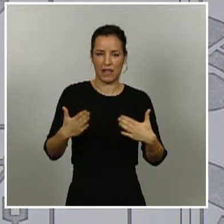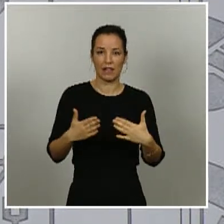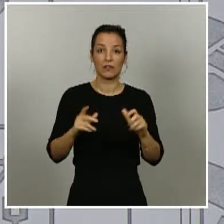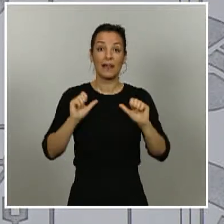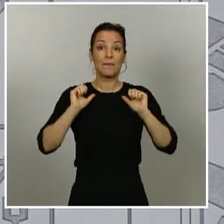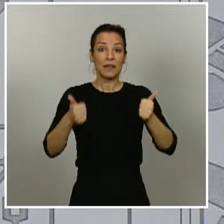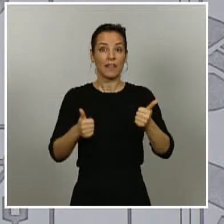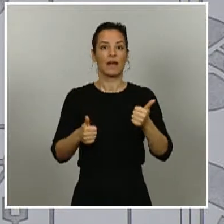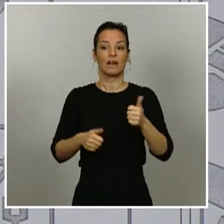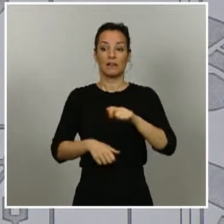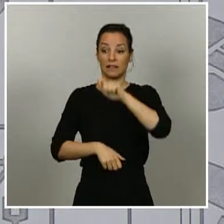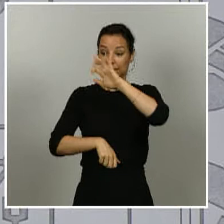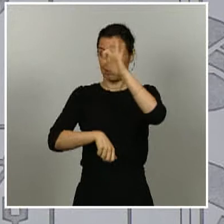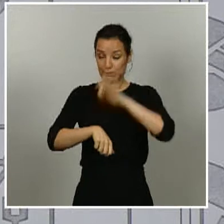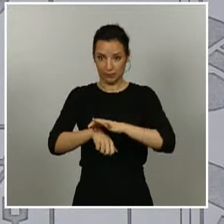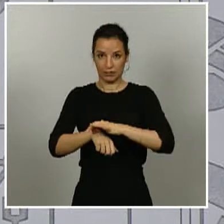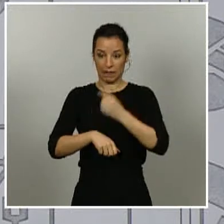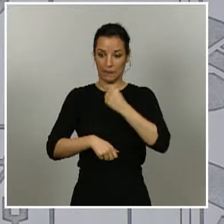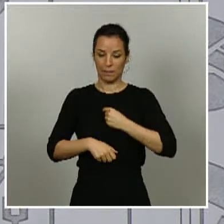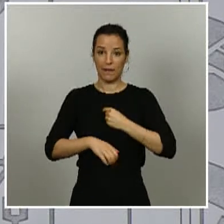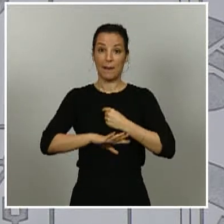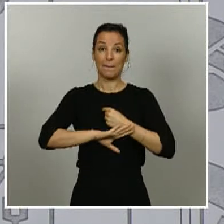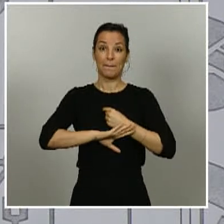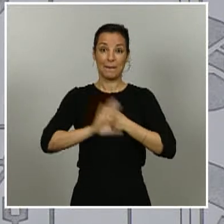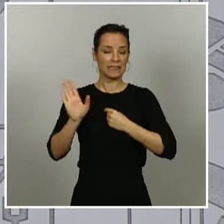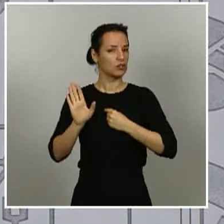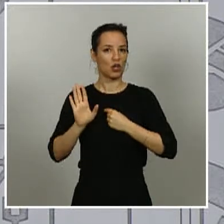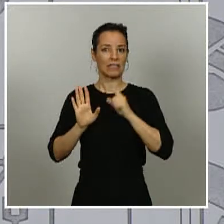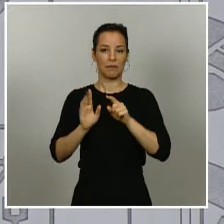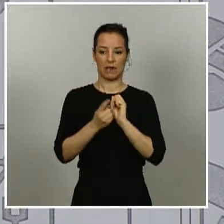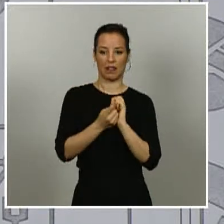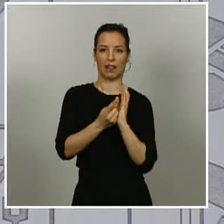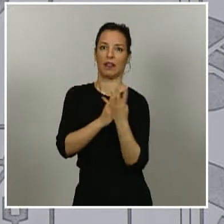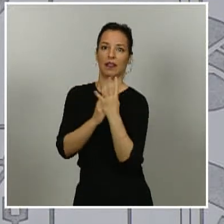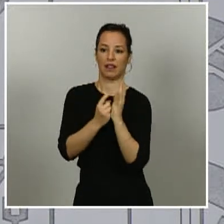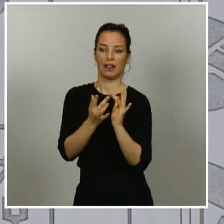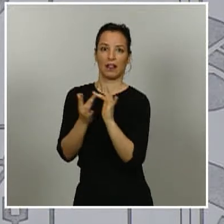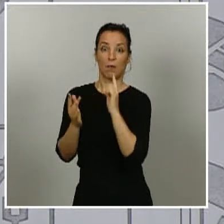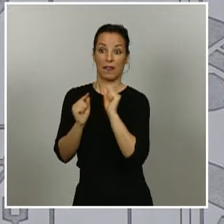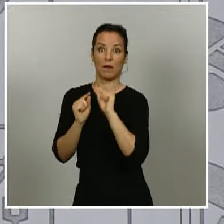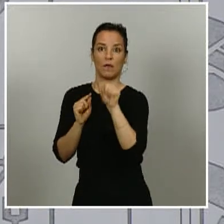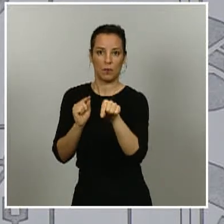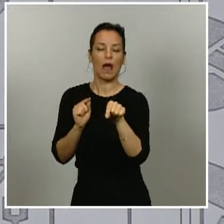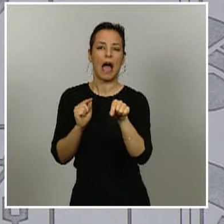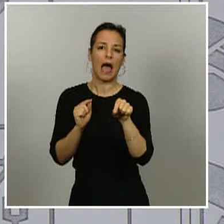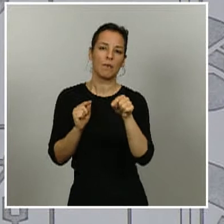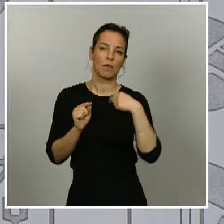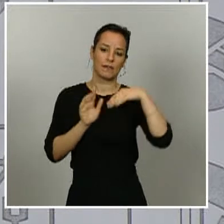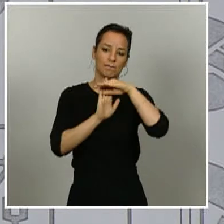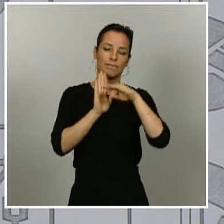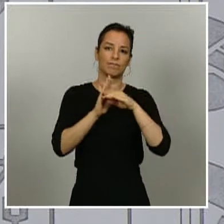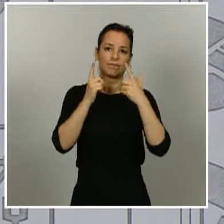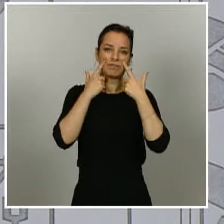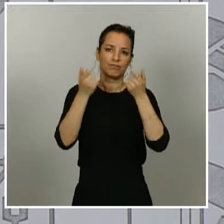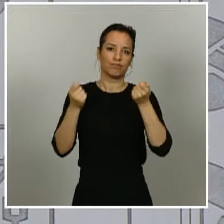los contactos estrechos que en algún momento se puedan convertir en casos, podemos plantear medidas de cuarentena para personas muy concretas, grupos